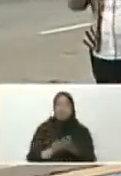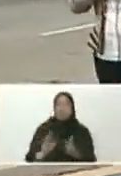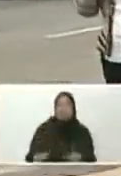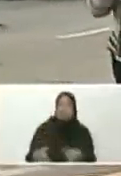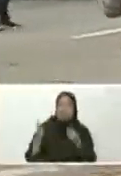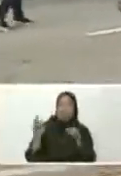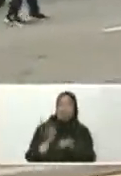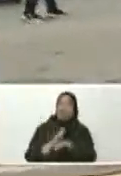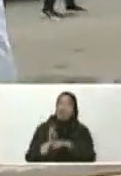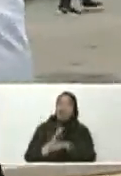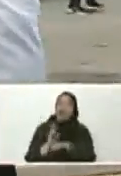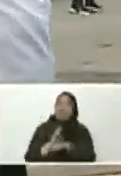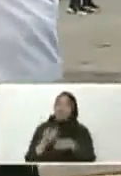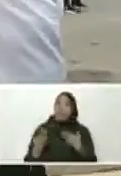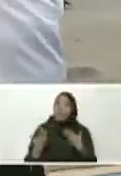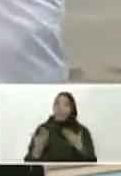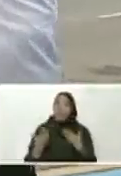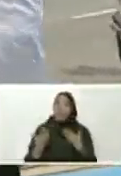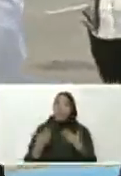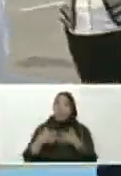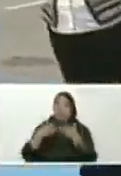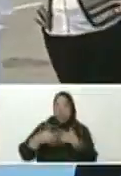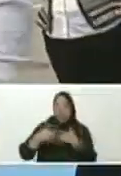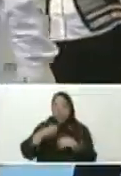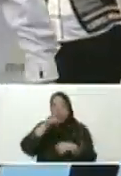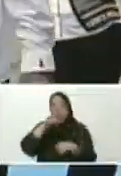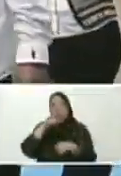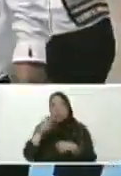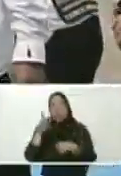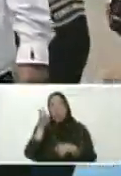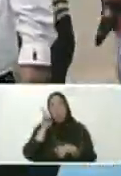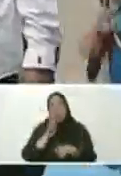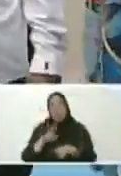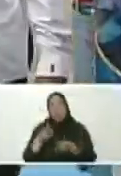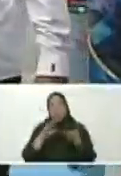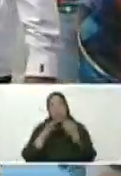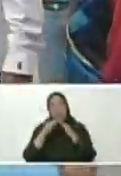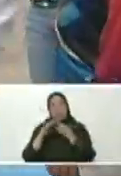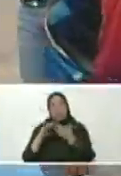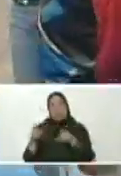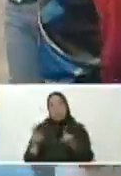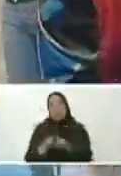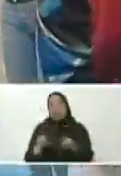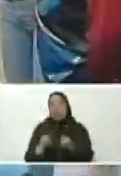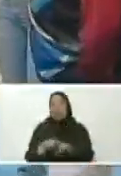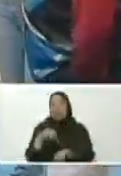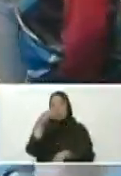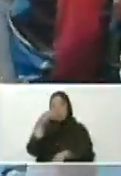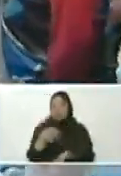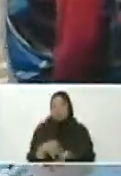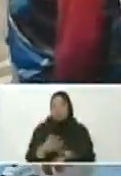Esa planta de potabilización la tienes mañana aquí. ¡Bravo! En el barrio. Así mismo, señor presidente. Ustedes